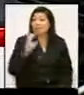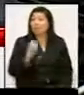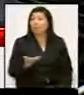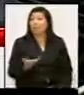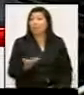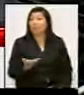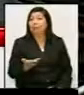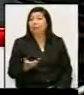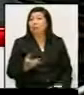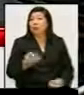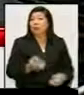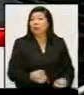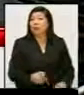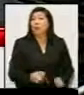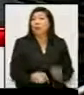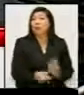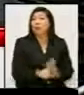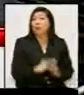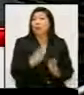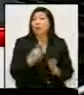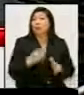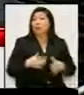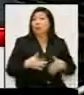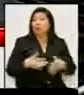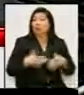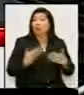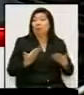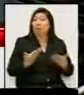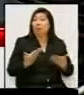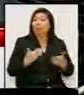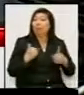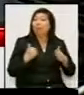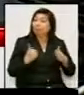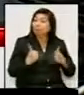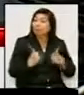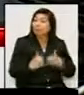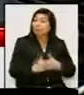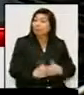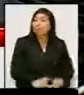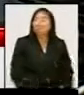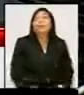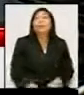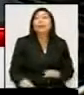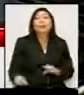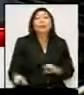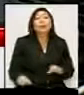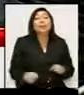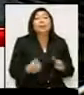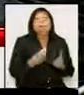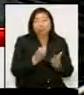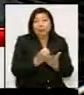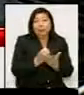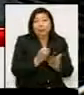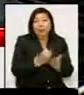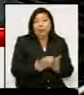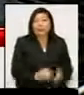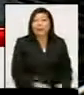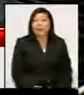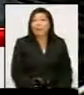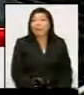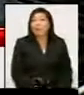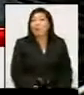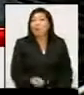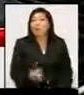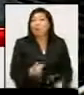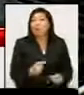argucias jurídicas, legales, para poder impedir que se haga un contrato, una concesión o